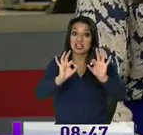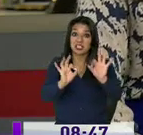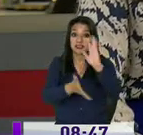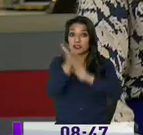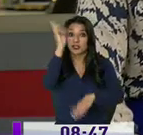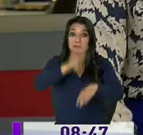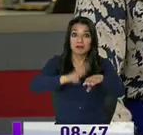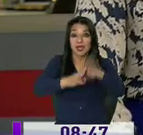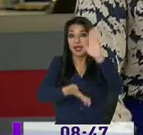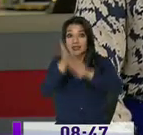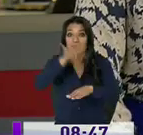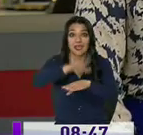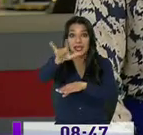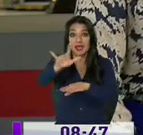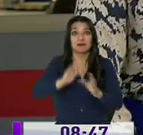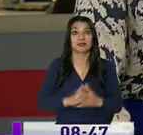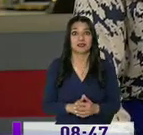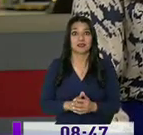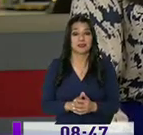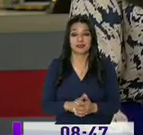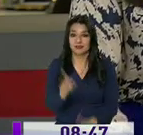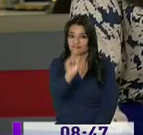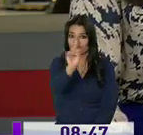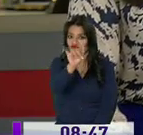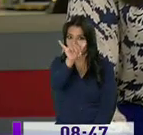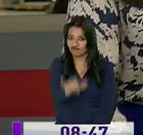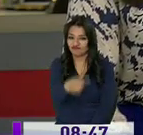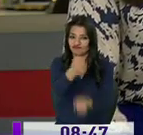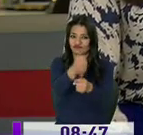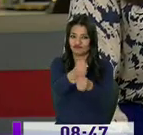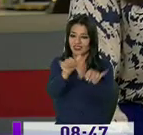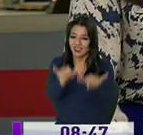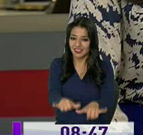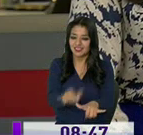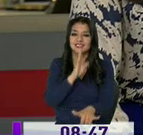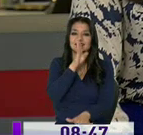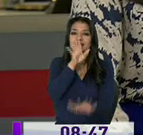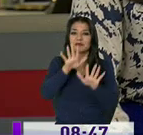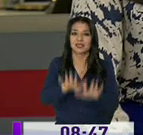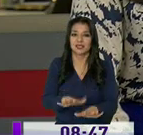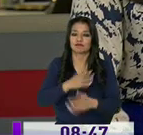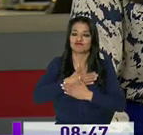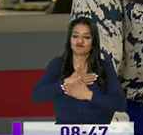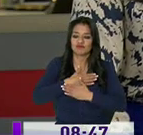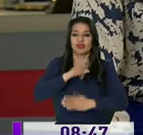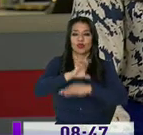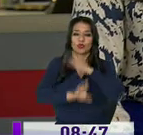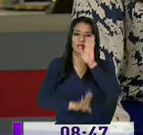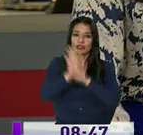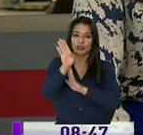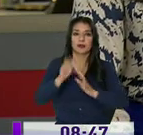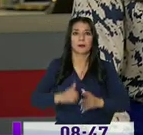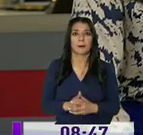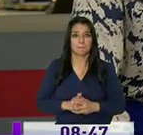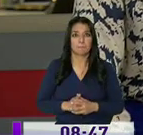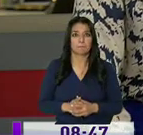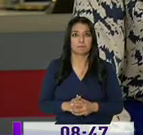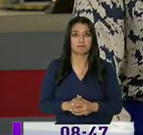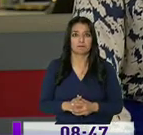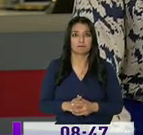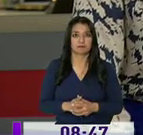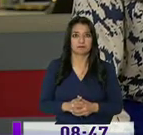me ha mandado todo. No. Nosotros trabajando, como siempre, aquí por nuestro país, tenemos que a estas